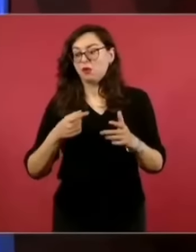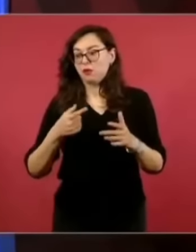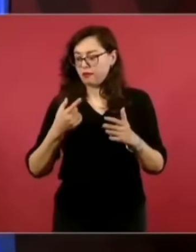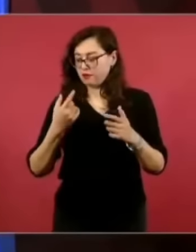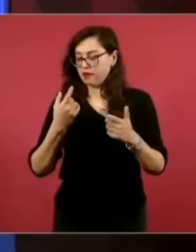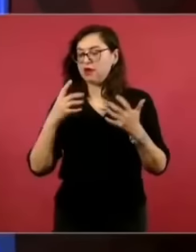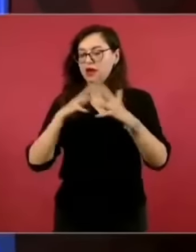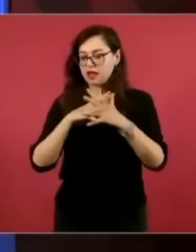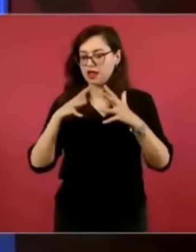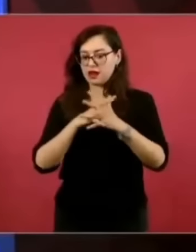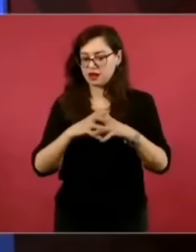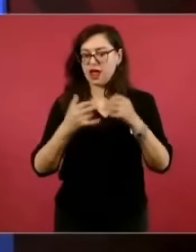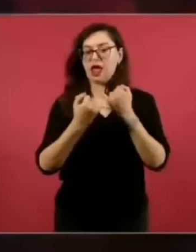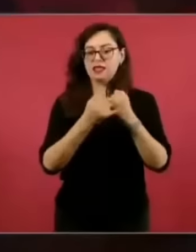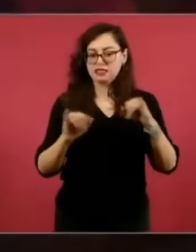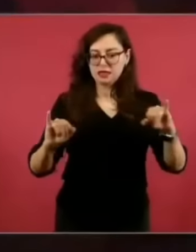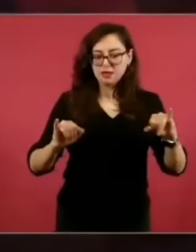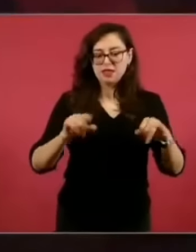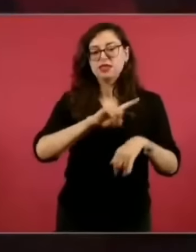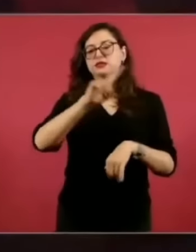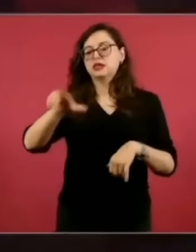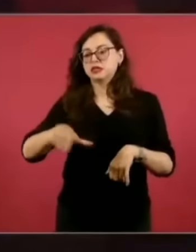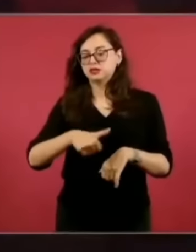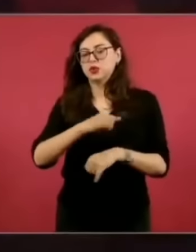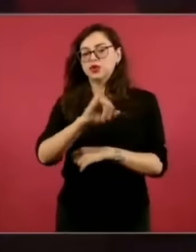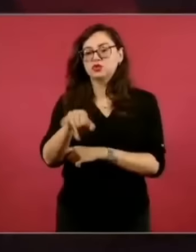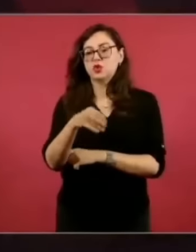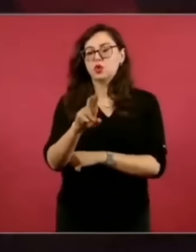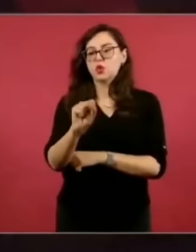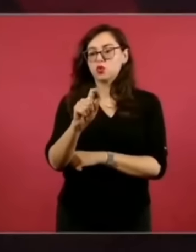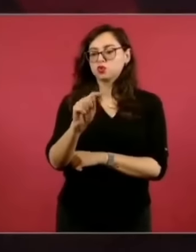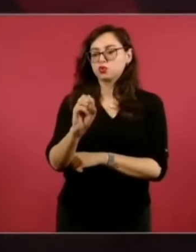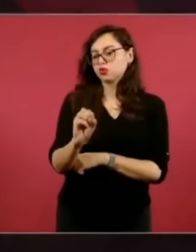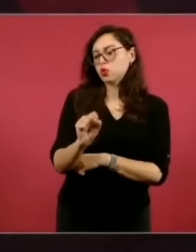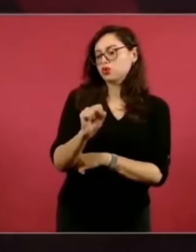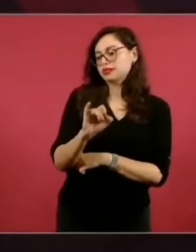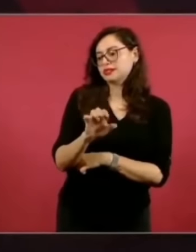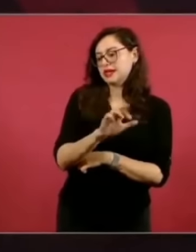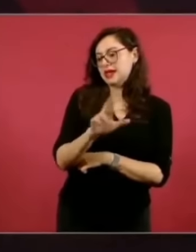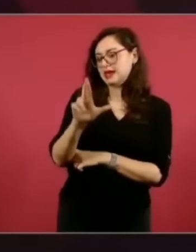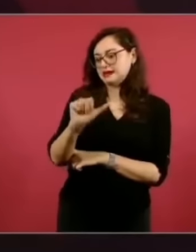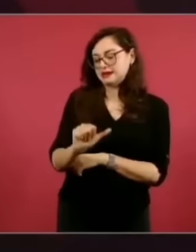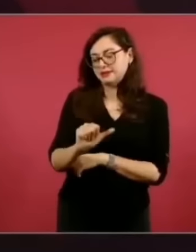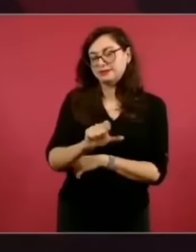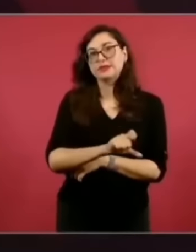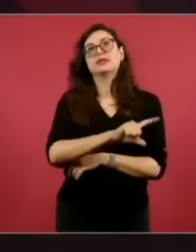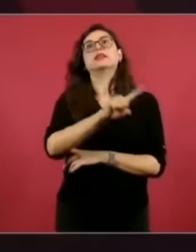y luego la usó Justo Sierra y la usó